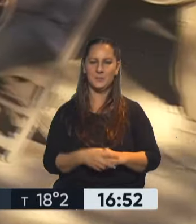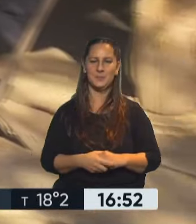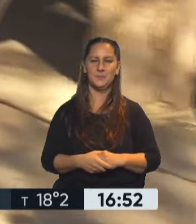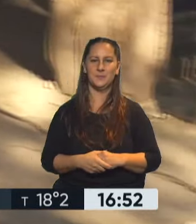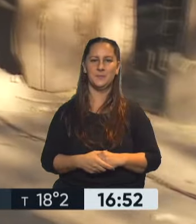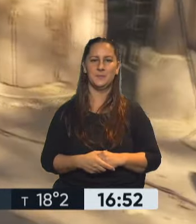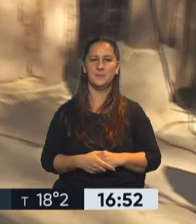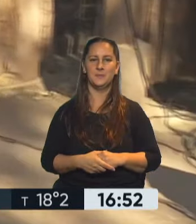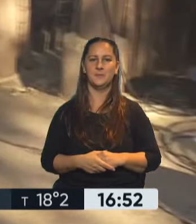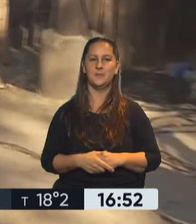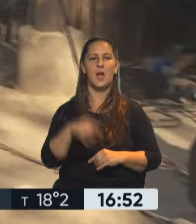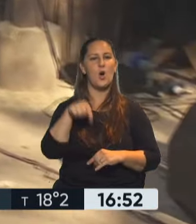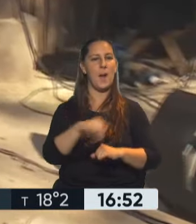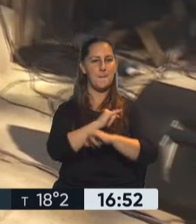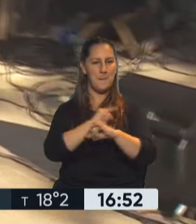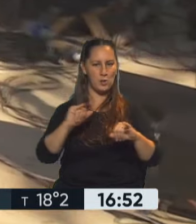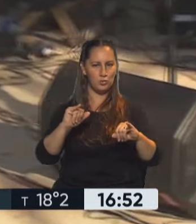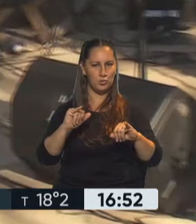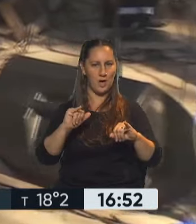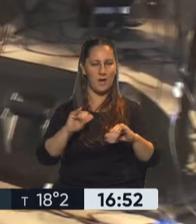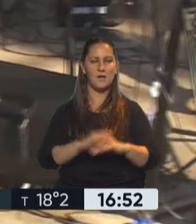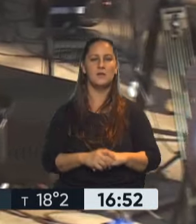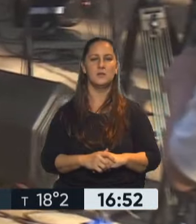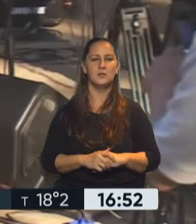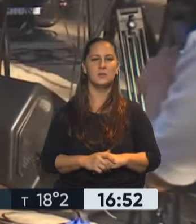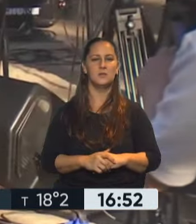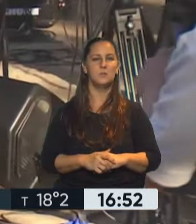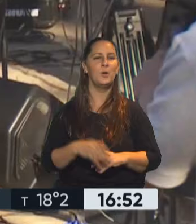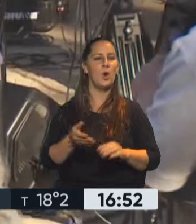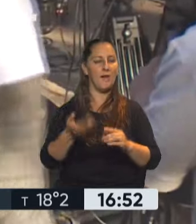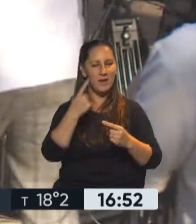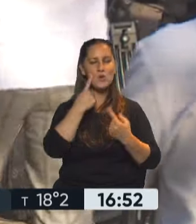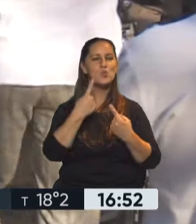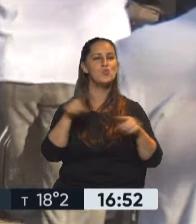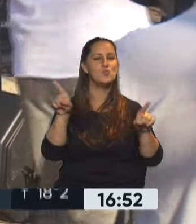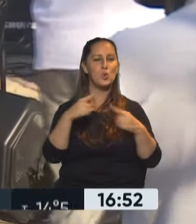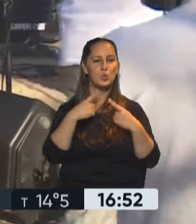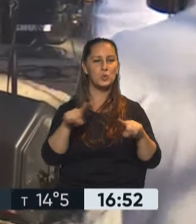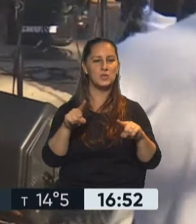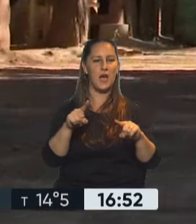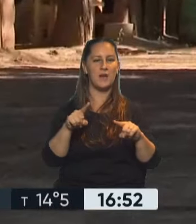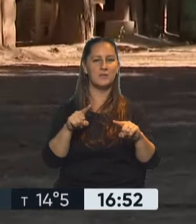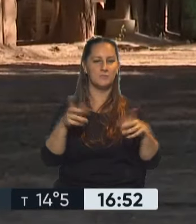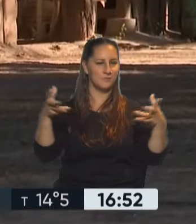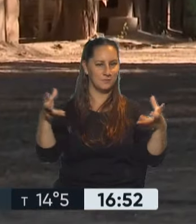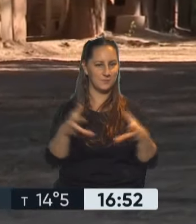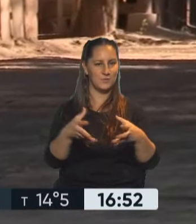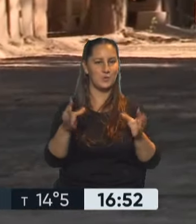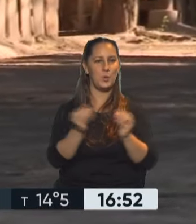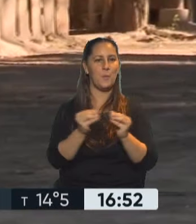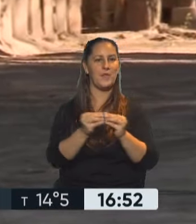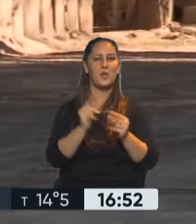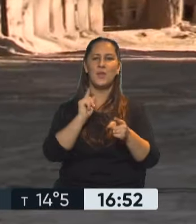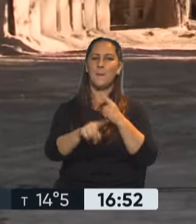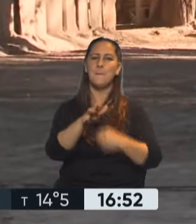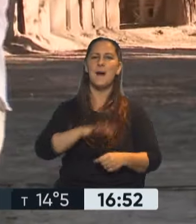Nos vamos a meter en una pausa, pero nos vamos a ir con música, increíblemente, con los chicos aquí, directo desde el